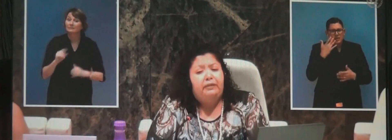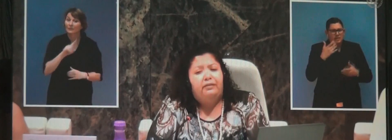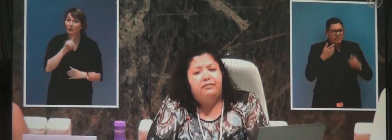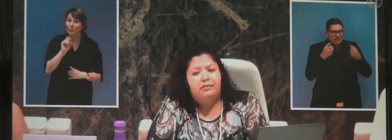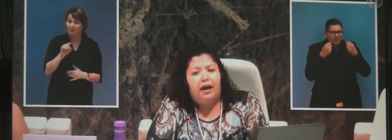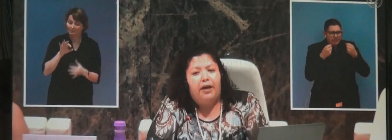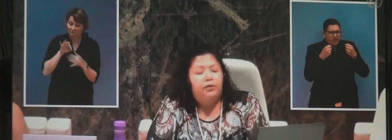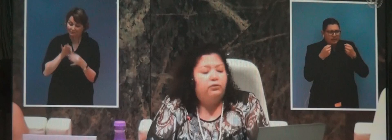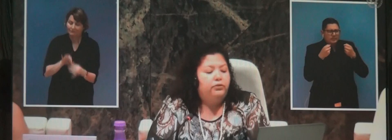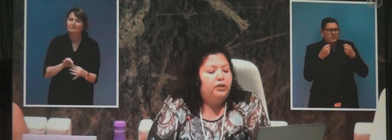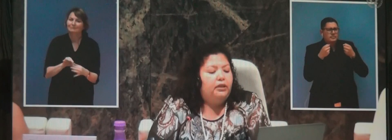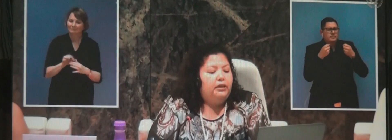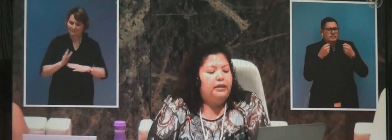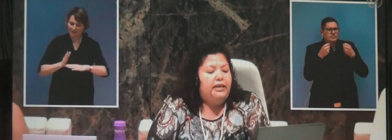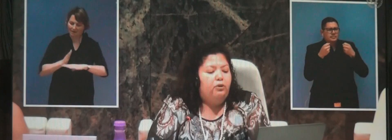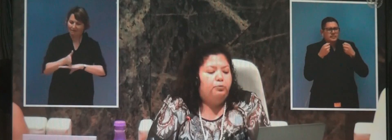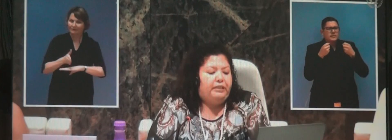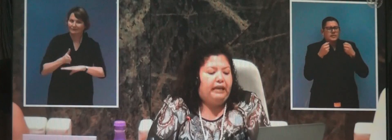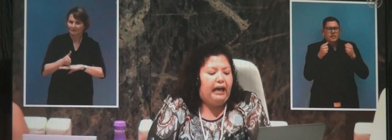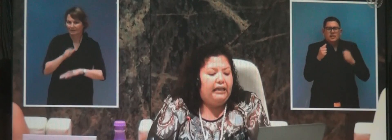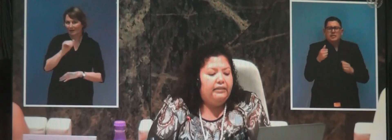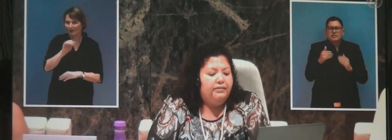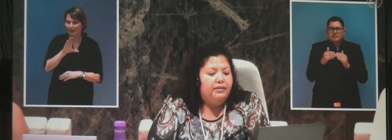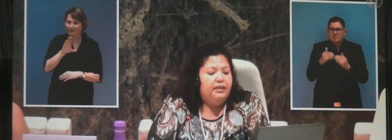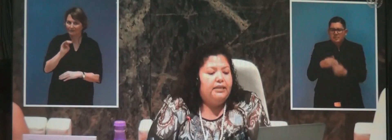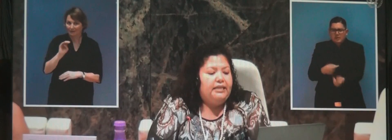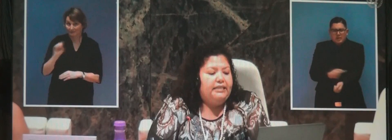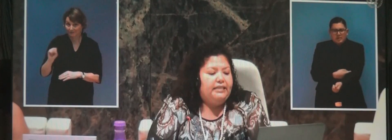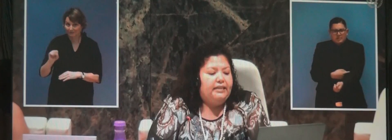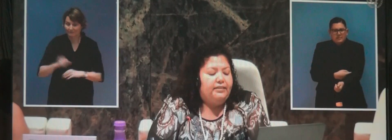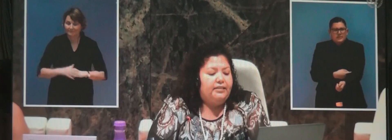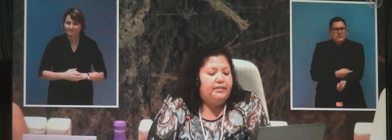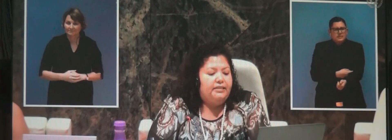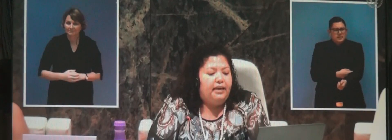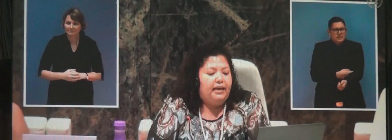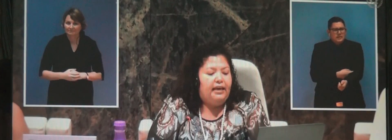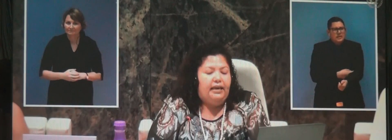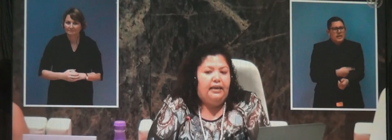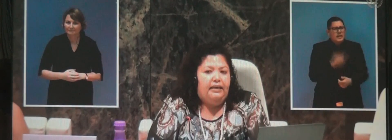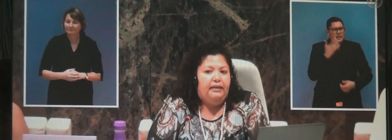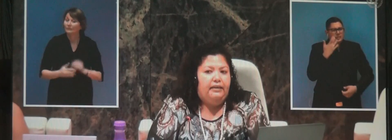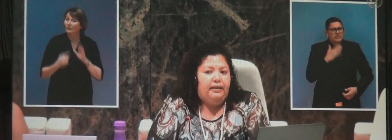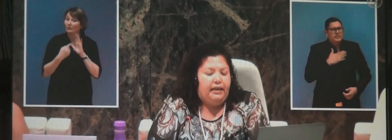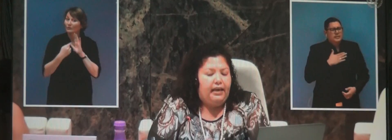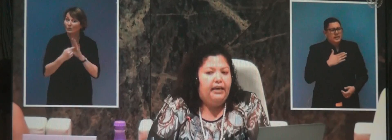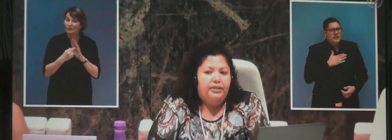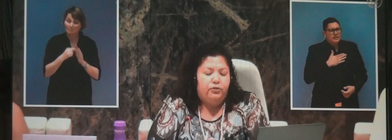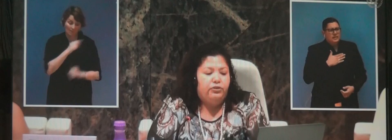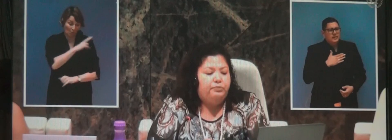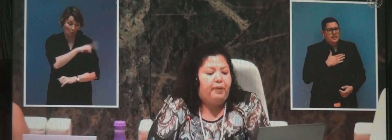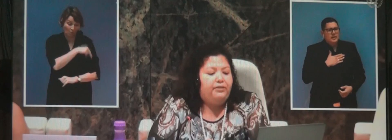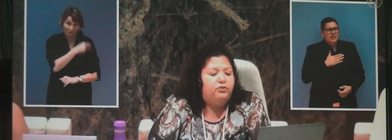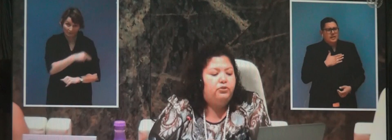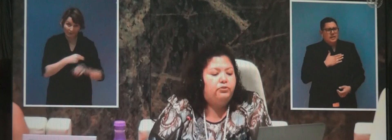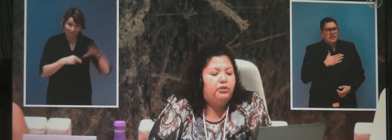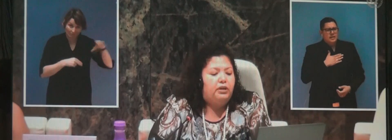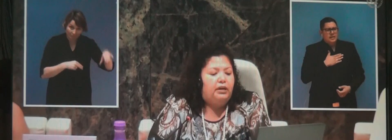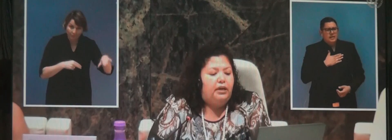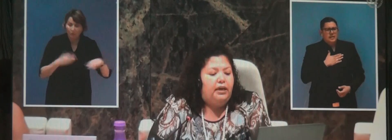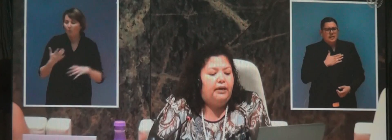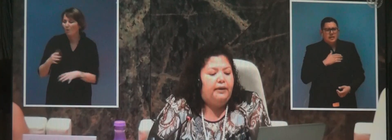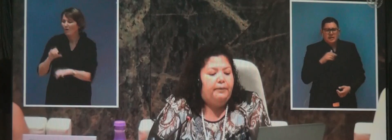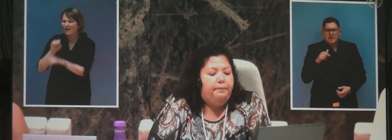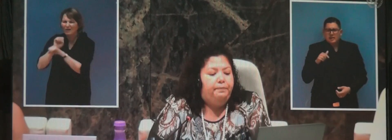centros penitenciarios y en hospitales, y si existe en estos espacios